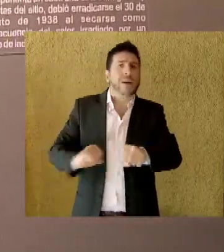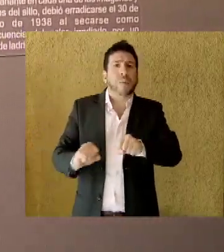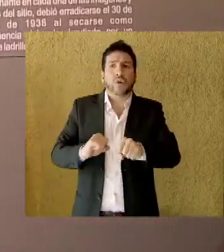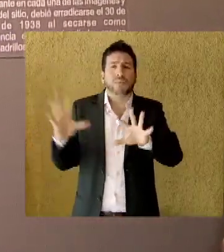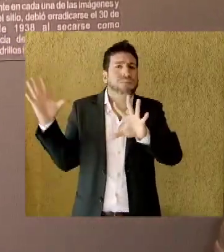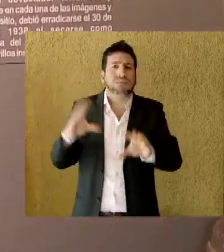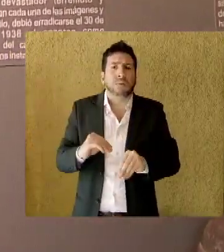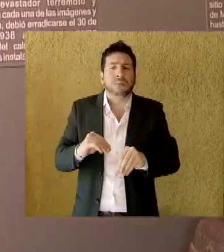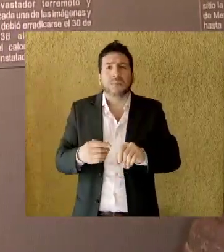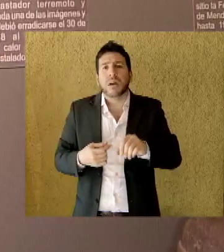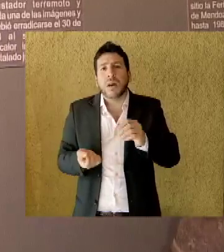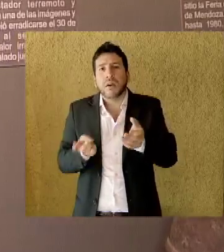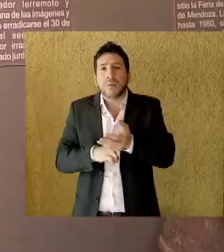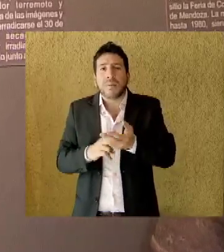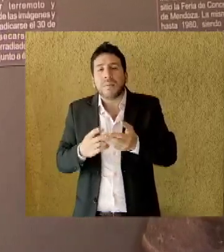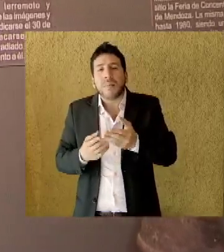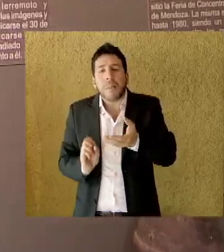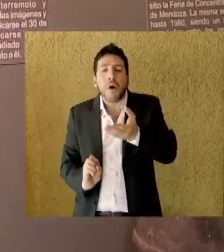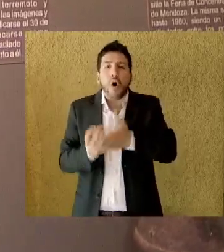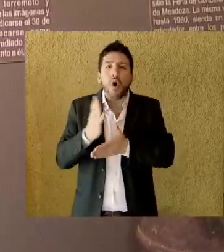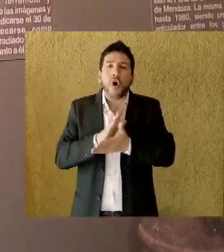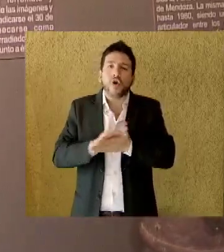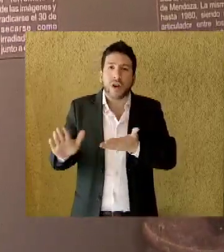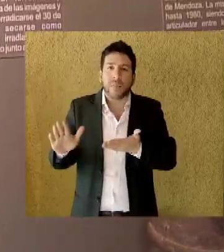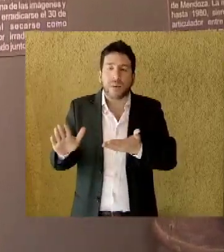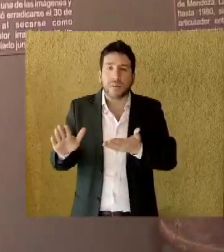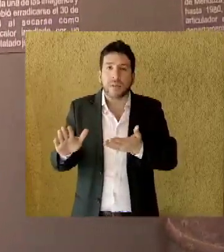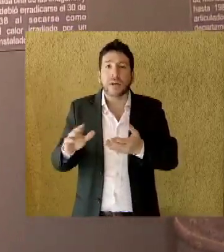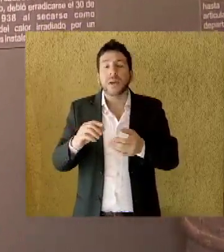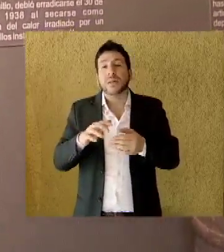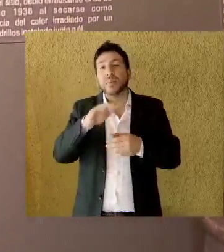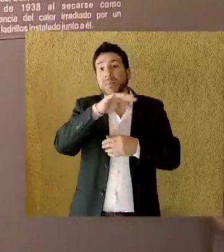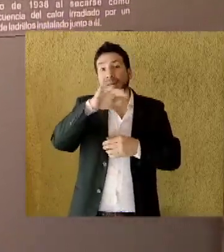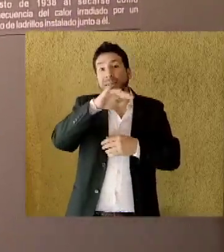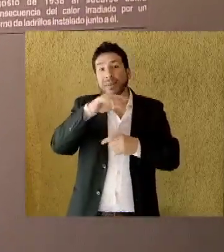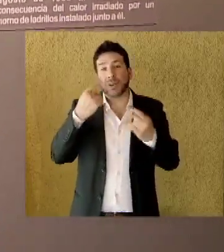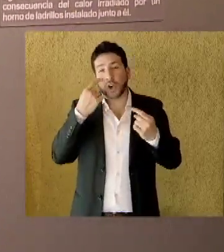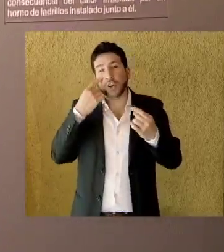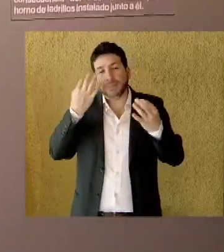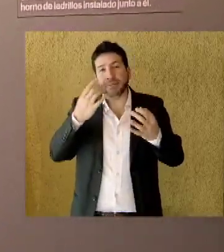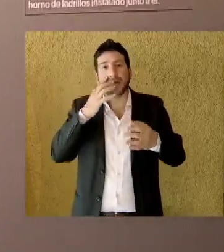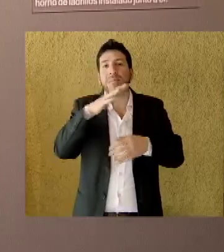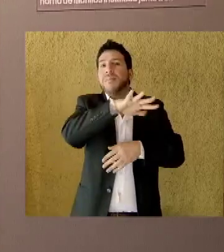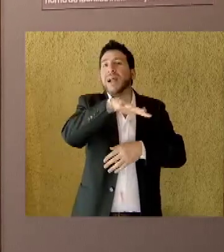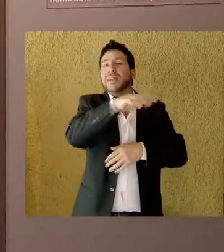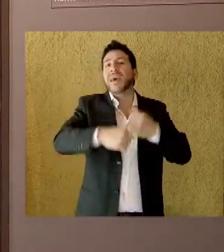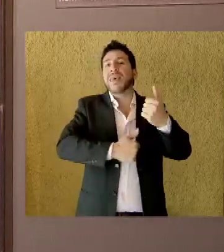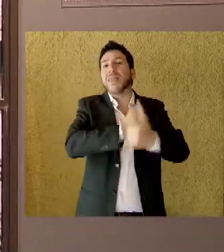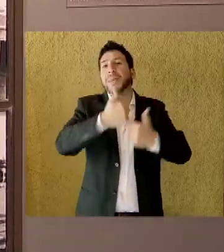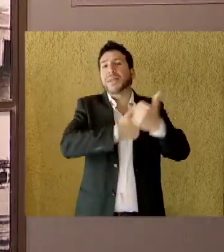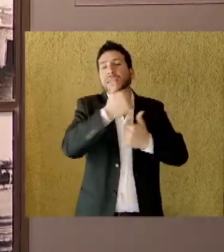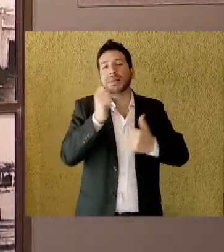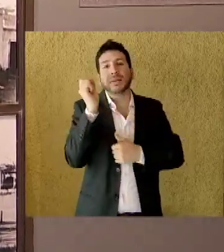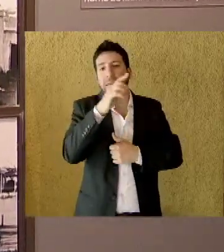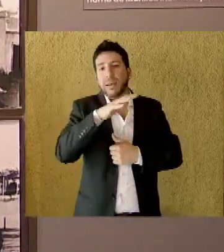poco más hacia el este y hacia el norte, y que finalmente se refundó en la zona donde actualmente está la ciudad de Mendoza, todo producto